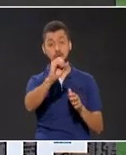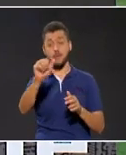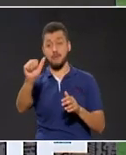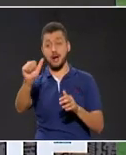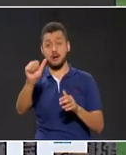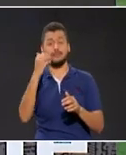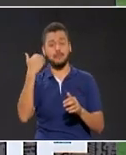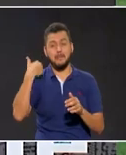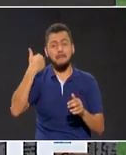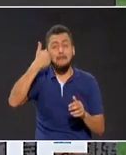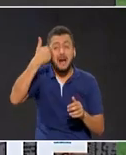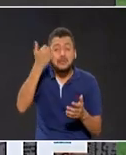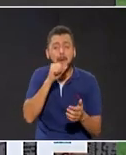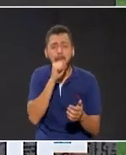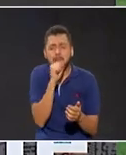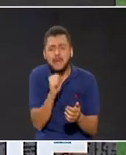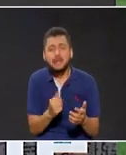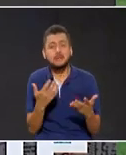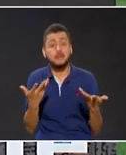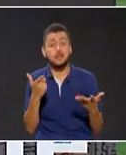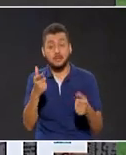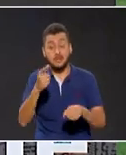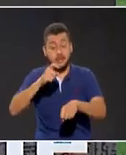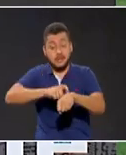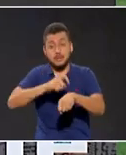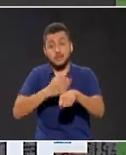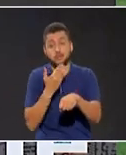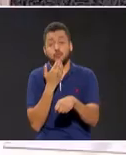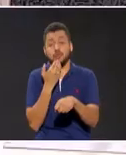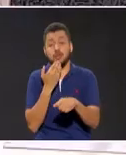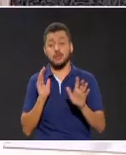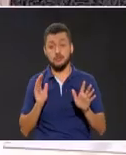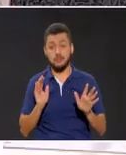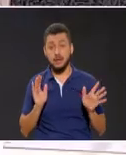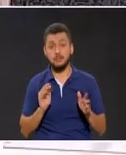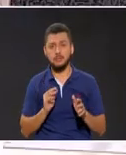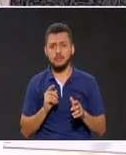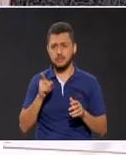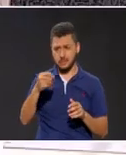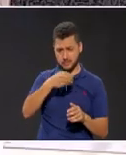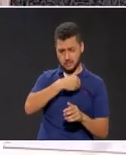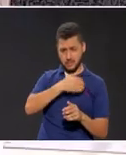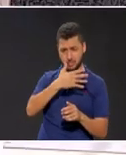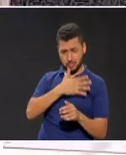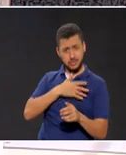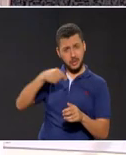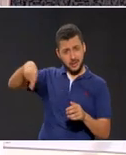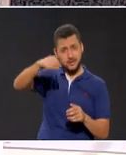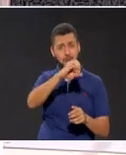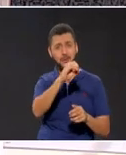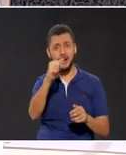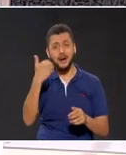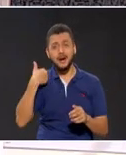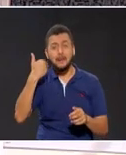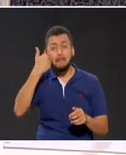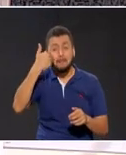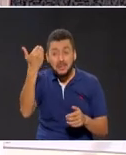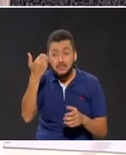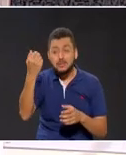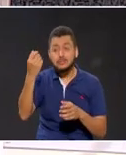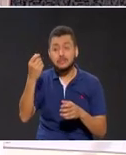no tiene trabajo. ¿Hay posibilidades de empleo para el adulto mayor? Pero muchos ya están jubilados y realmente ellos lo que tienen